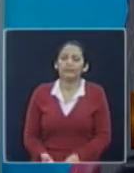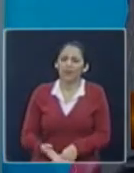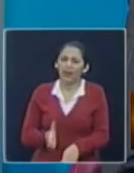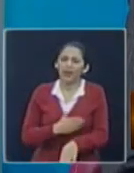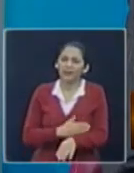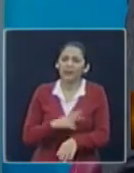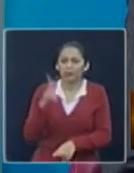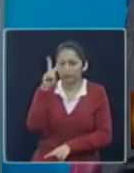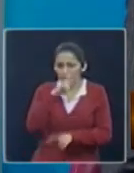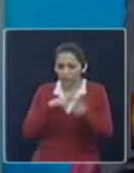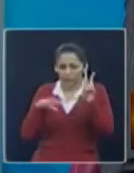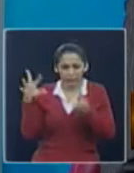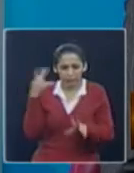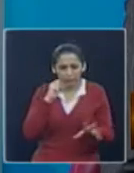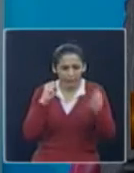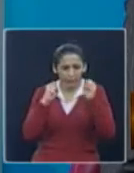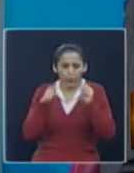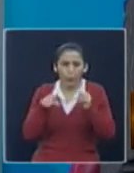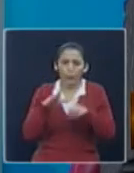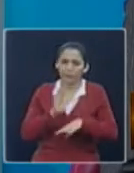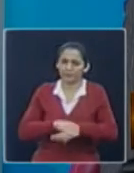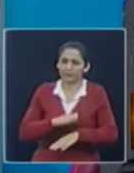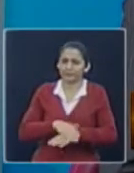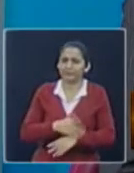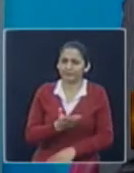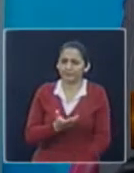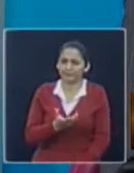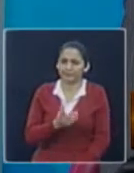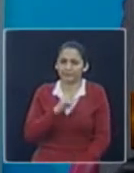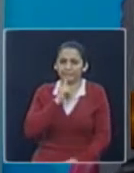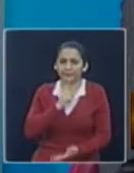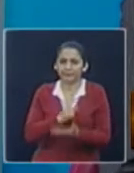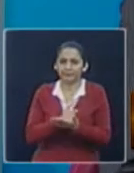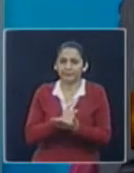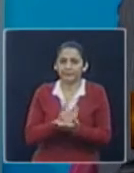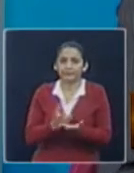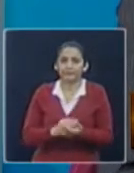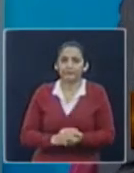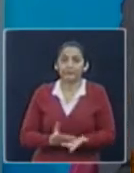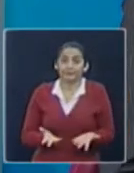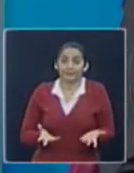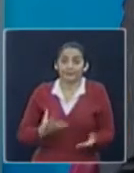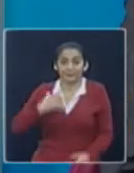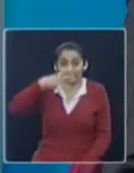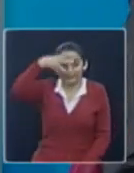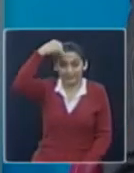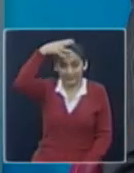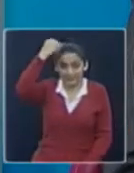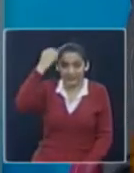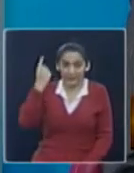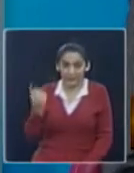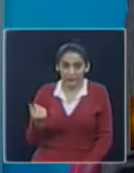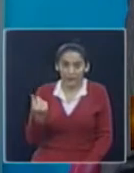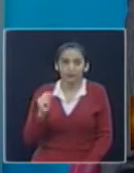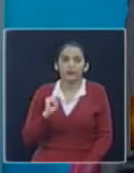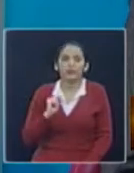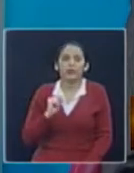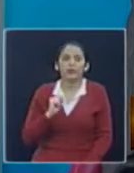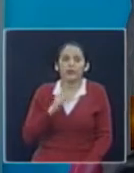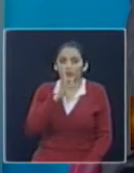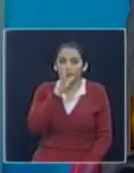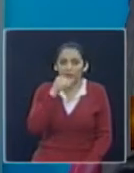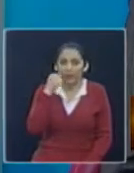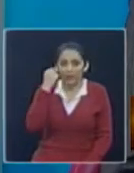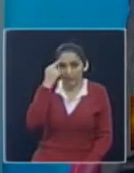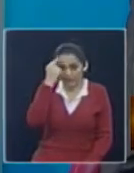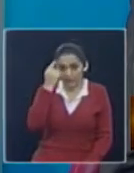establecidos. Y él, inclusive es evidente que Glass y Correa han tenido información antes de